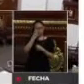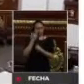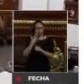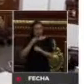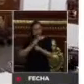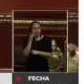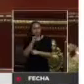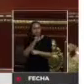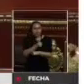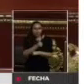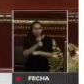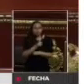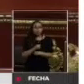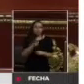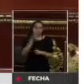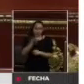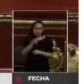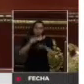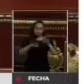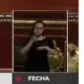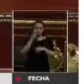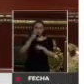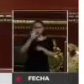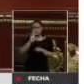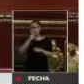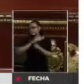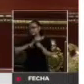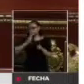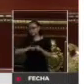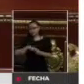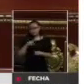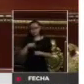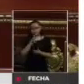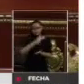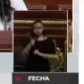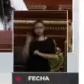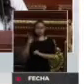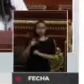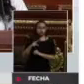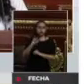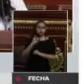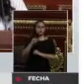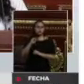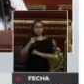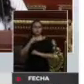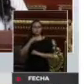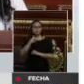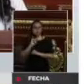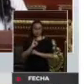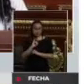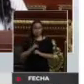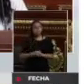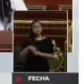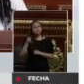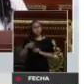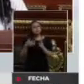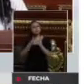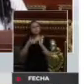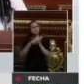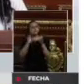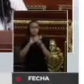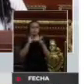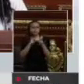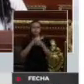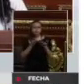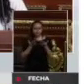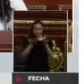la capital. La legisladora expuso que la problemática en torno a la violencia de género representa un obstáculo significativo para la